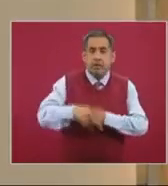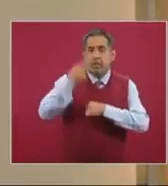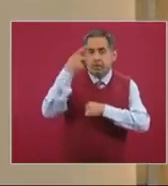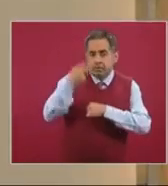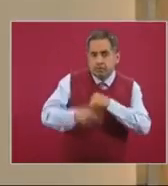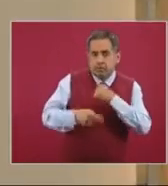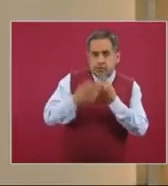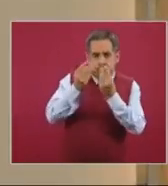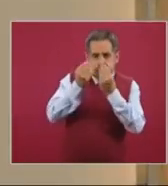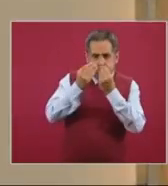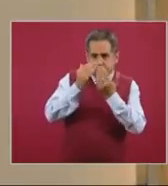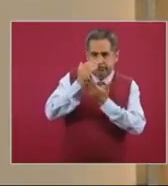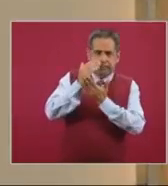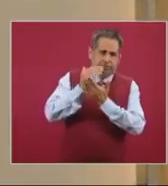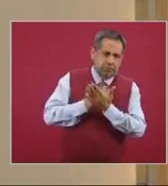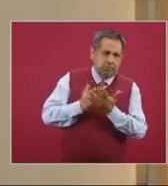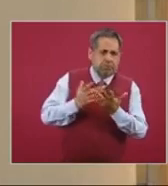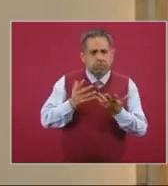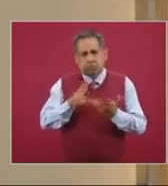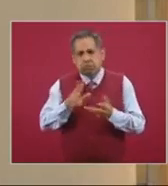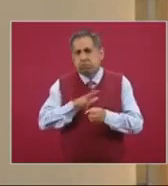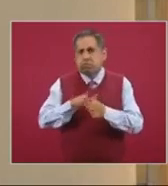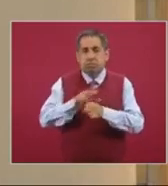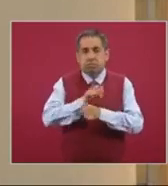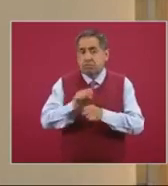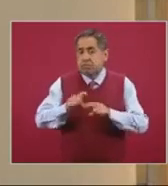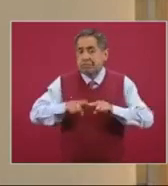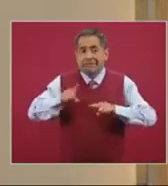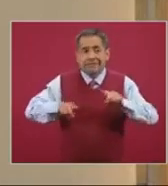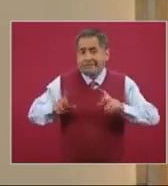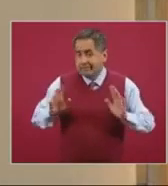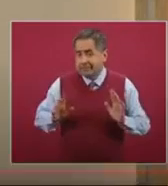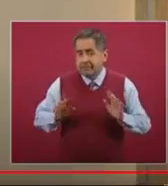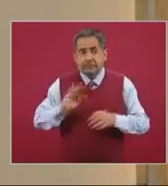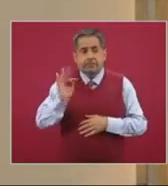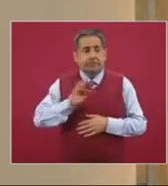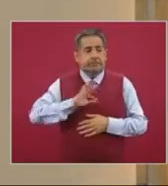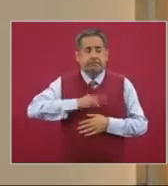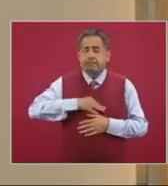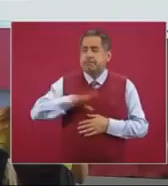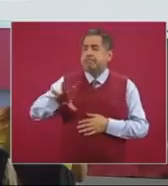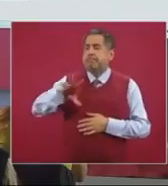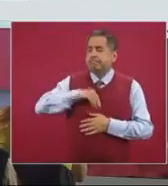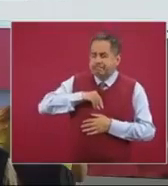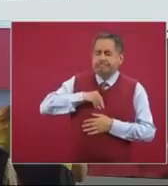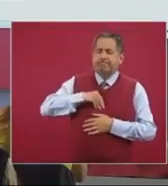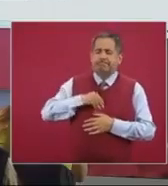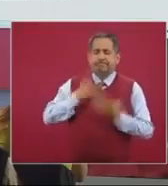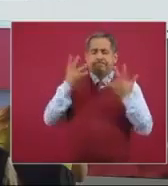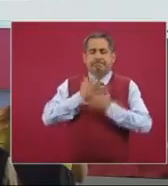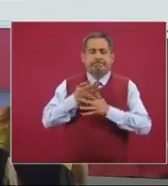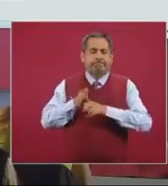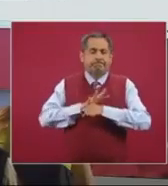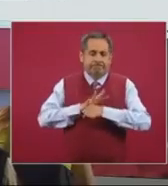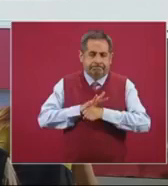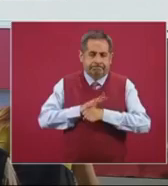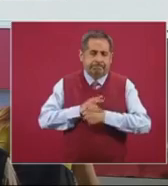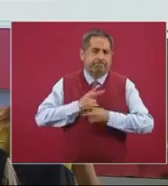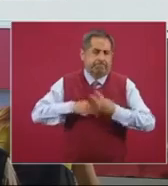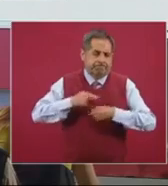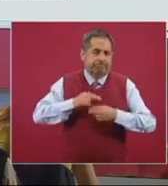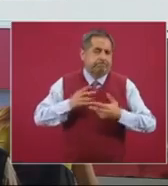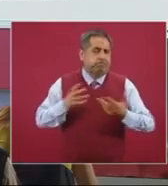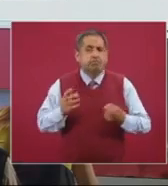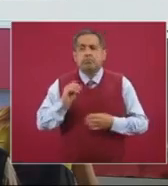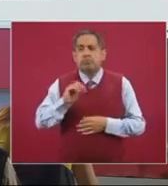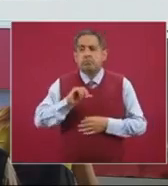la probabilidad que tenemos las ciudadanos y los ciudadanos de ser contagiados por el virus SARS-CoV-2 que causa COVID o de